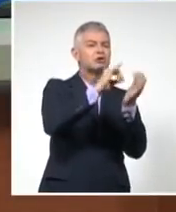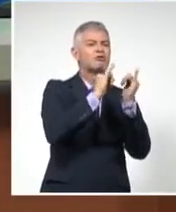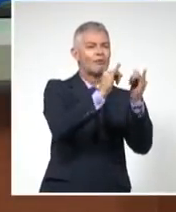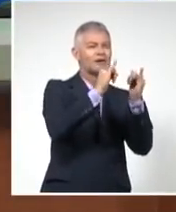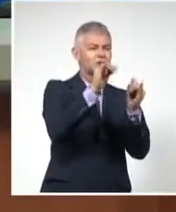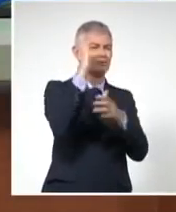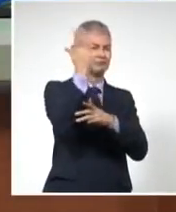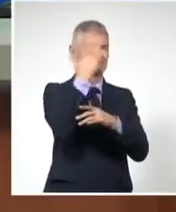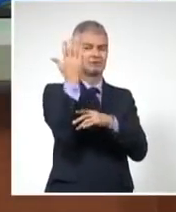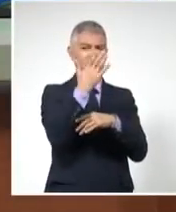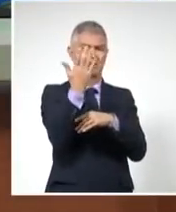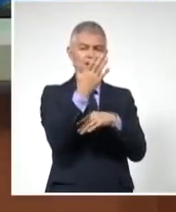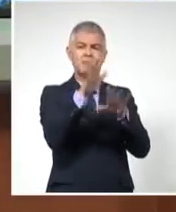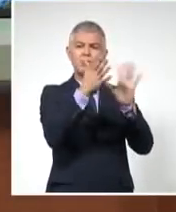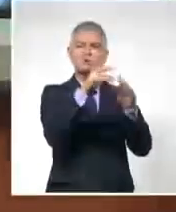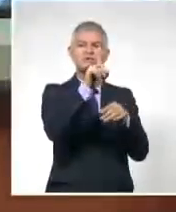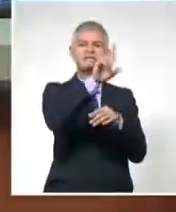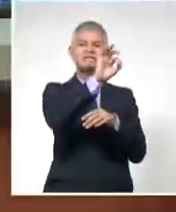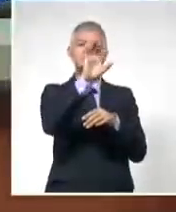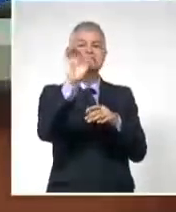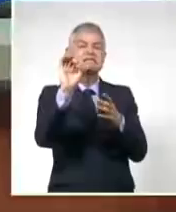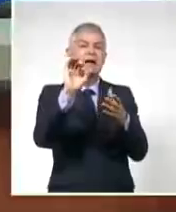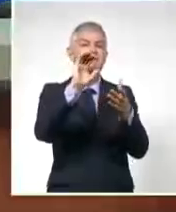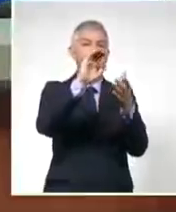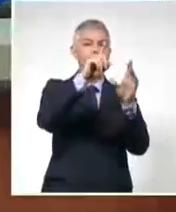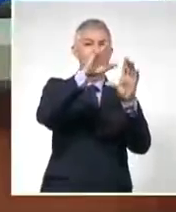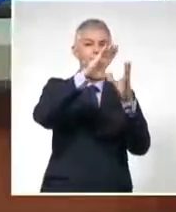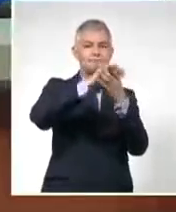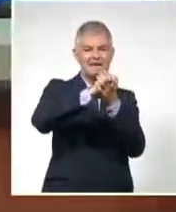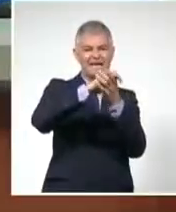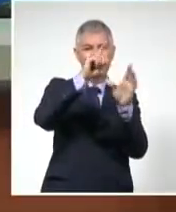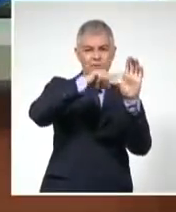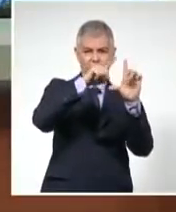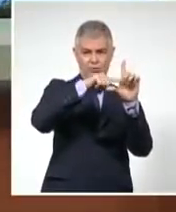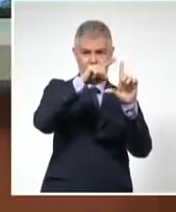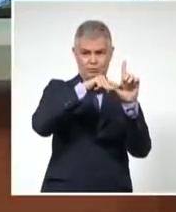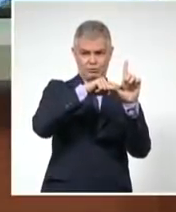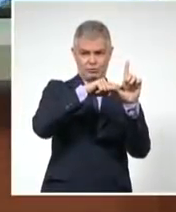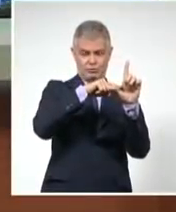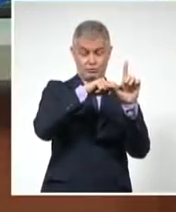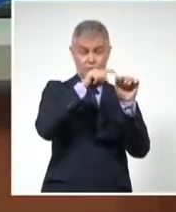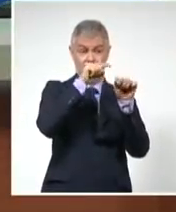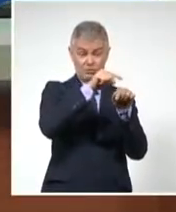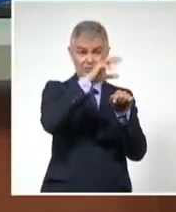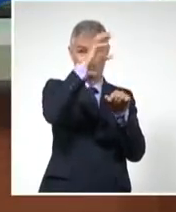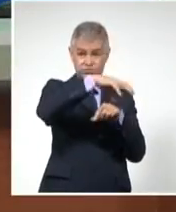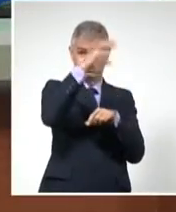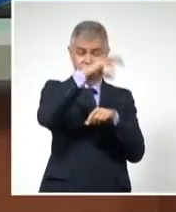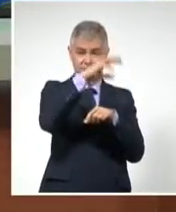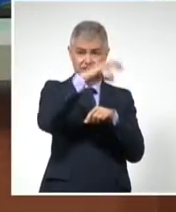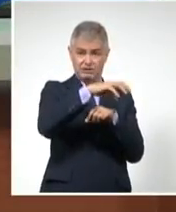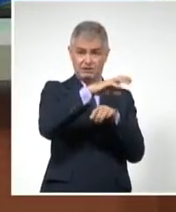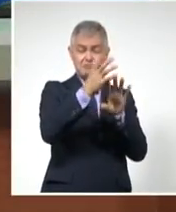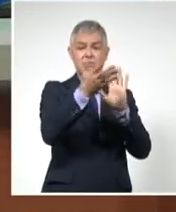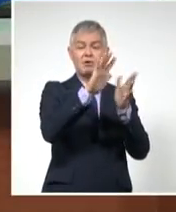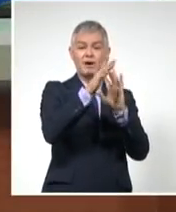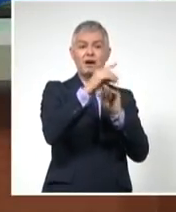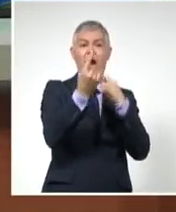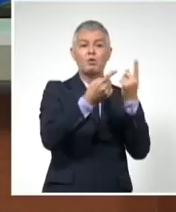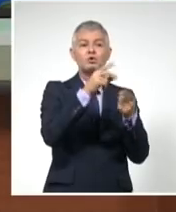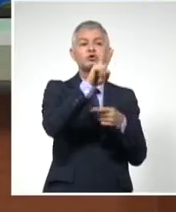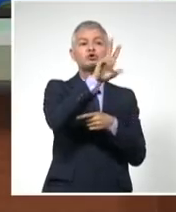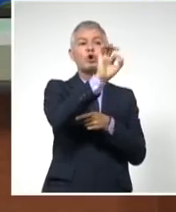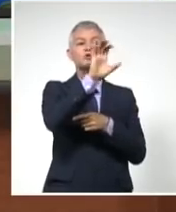de más de 100 milímetros. 9 de estas estaciones meteorológicas, registros de más de